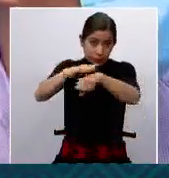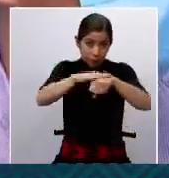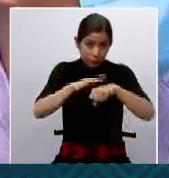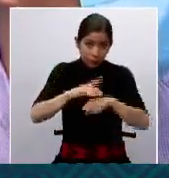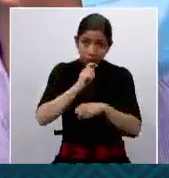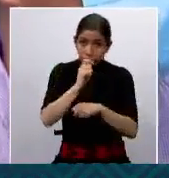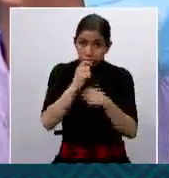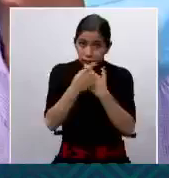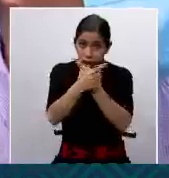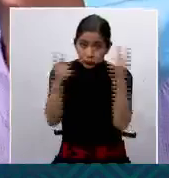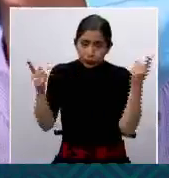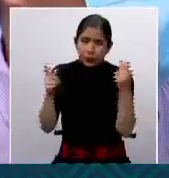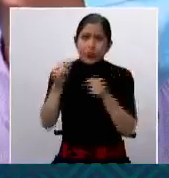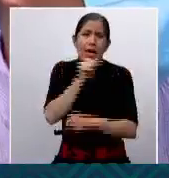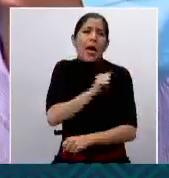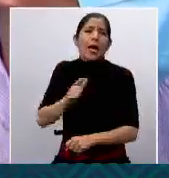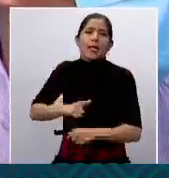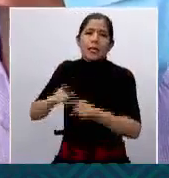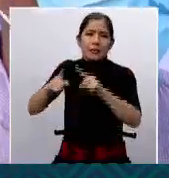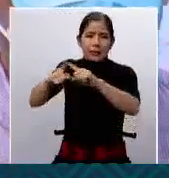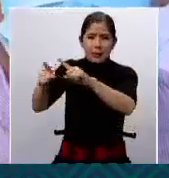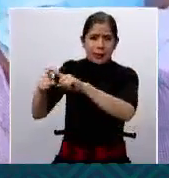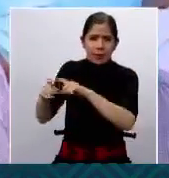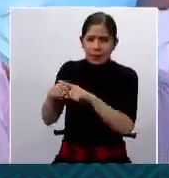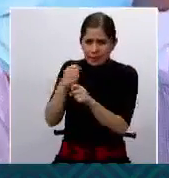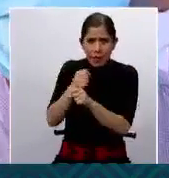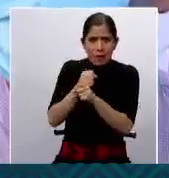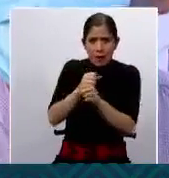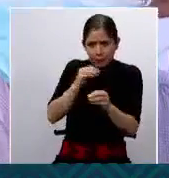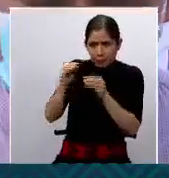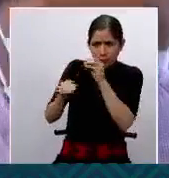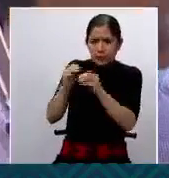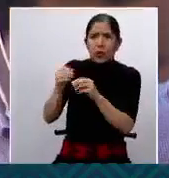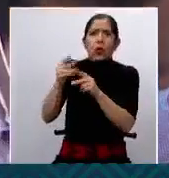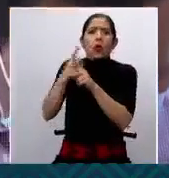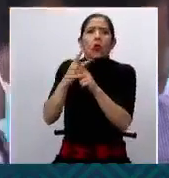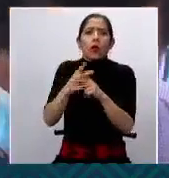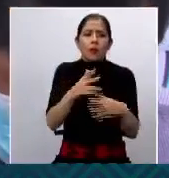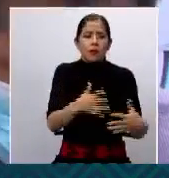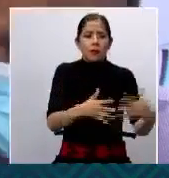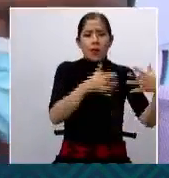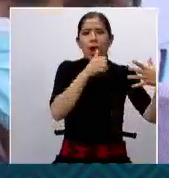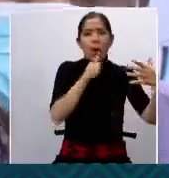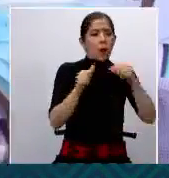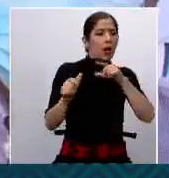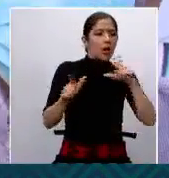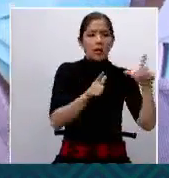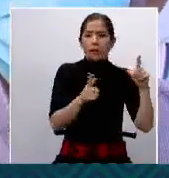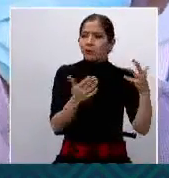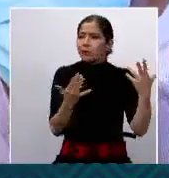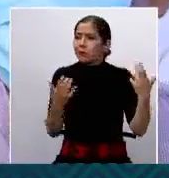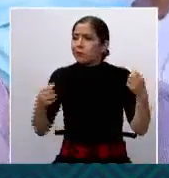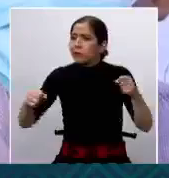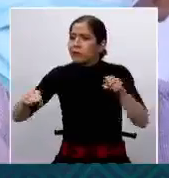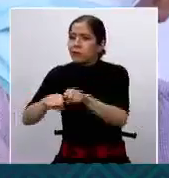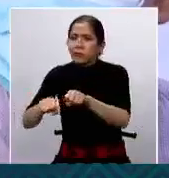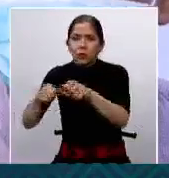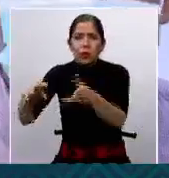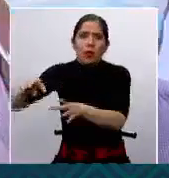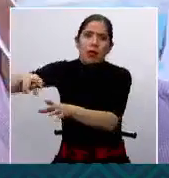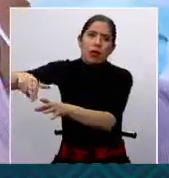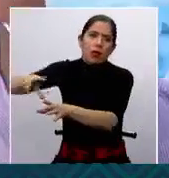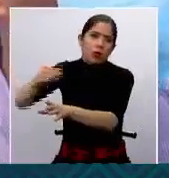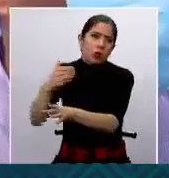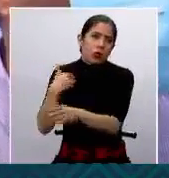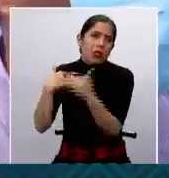medios a los diferentes alcaldes que puedan trabajar en esta iniciativa y cuidado que Misicuni les llegue más antes y no cumplamos el objetivo de no tener agua en las piletas